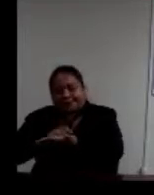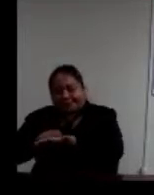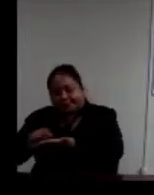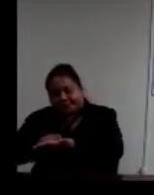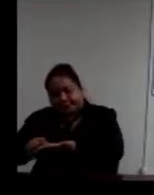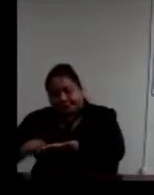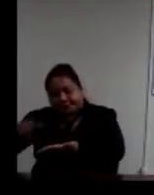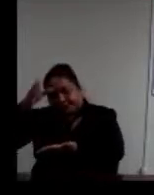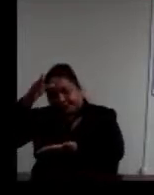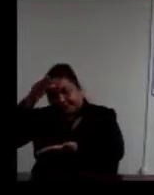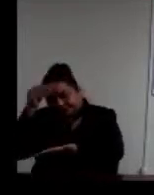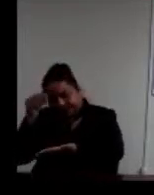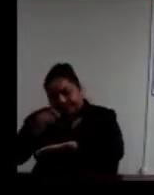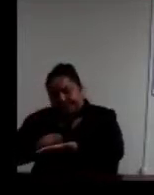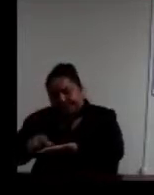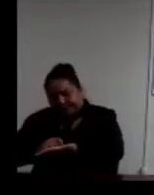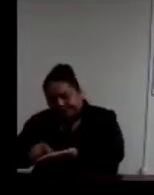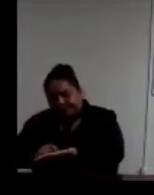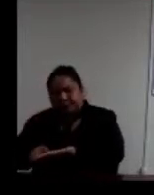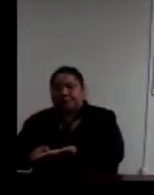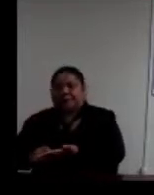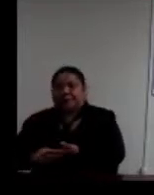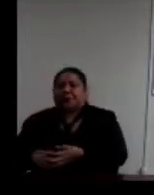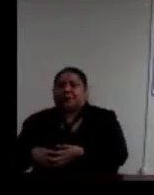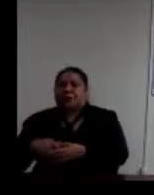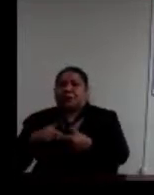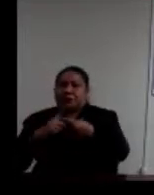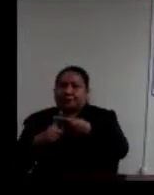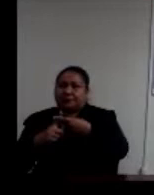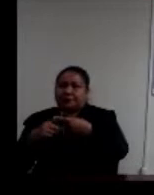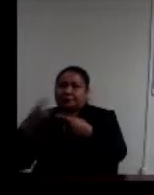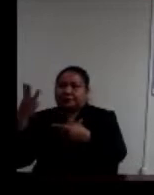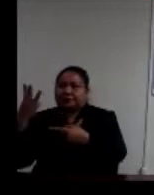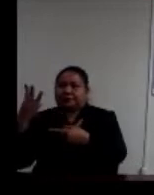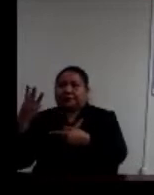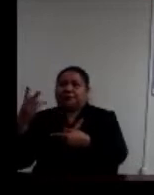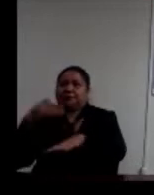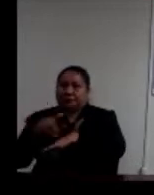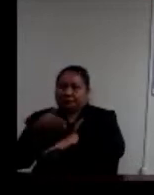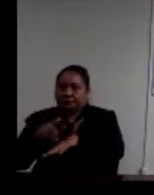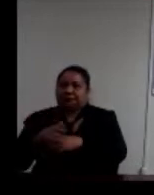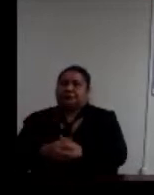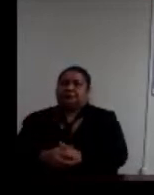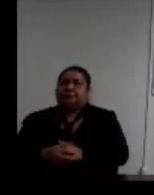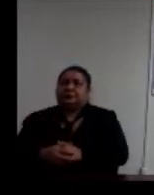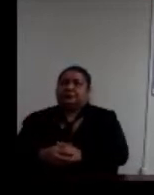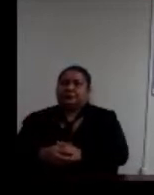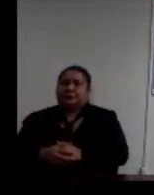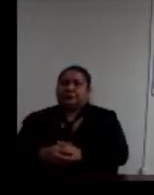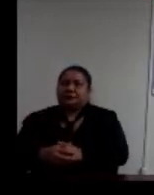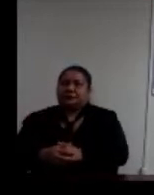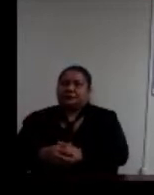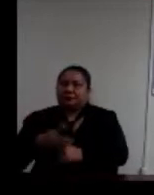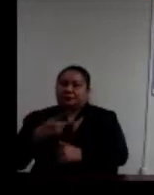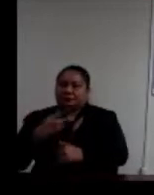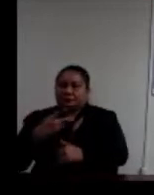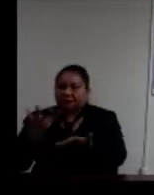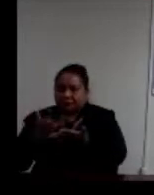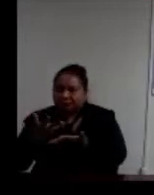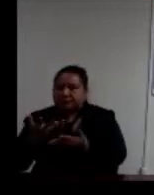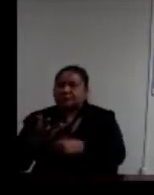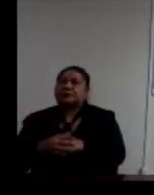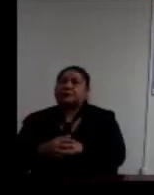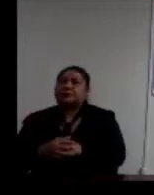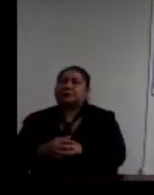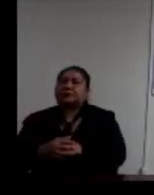haciendo sumas y restas de 2, 3 dígitos. Aquí es importante, nosotros hacemos un protocolo o hacemos